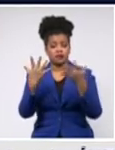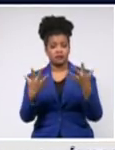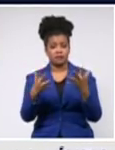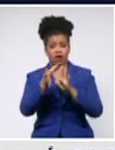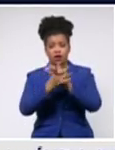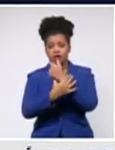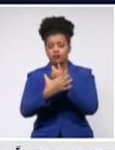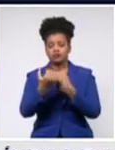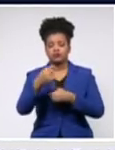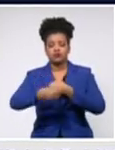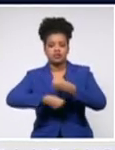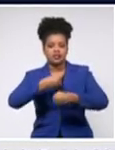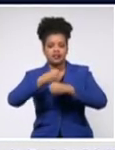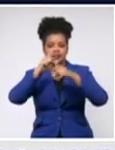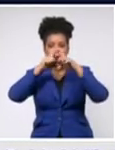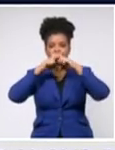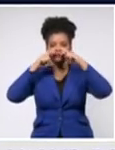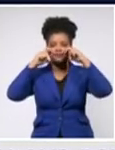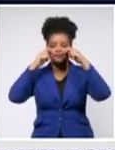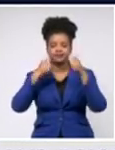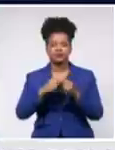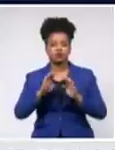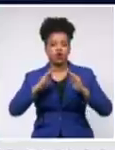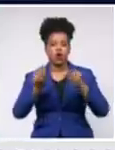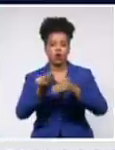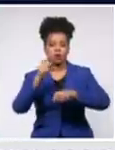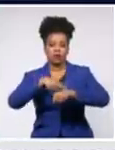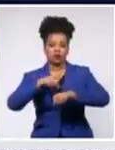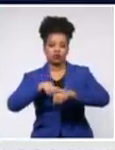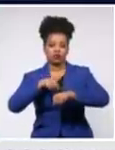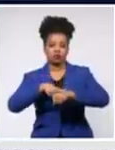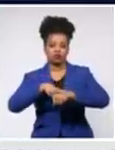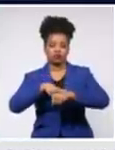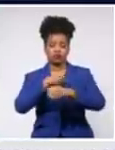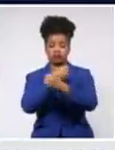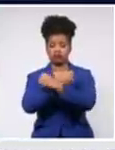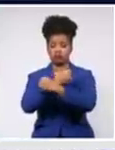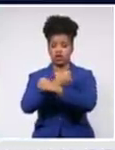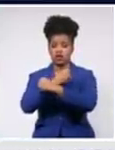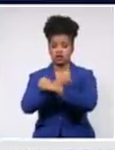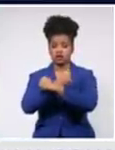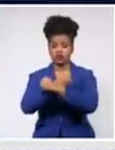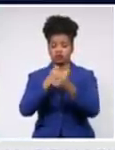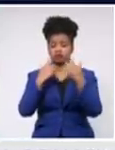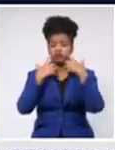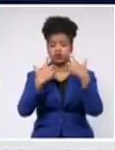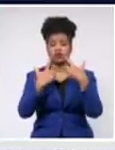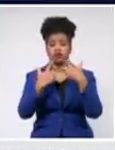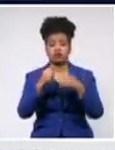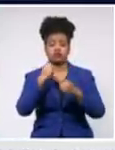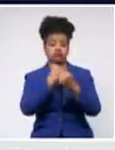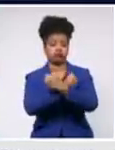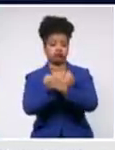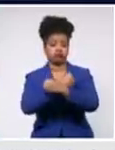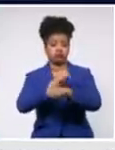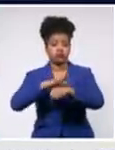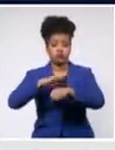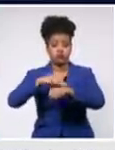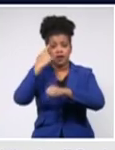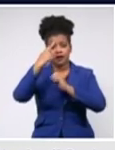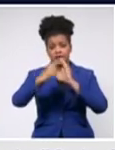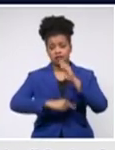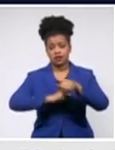del nasobuco, en todo momento. El riesgo es muy elevado por las características de esta enfermedad